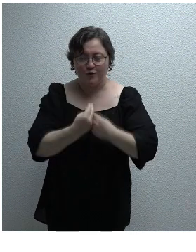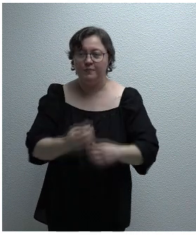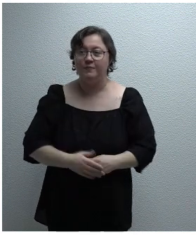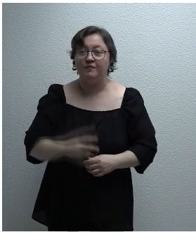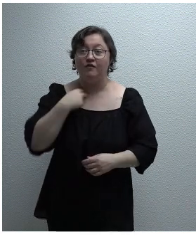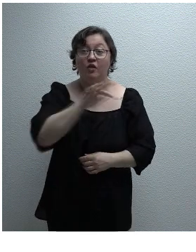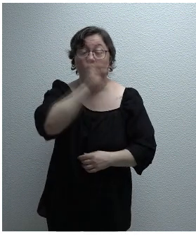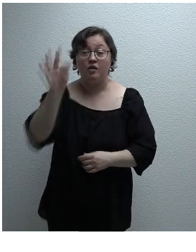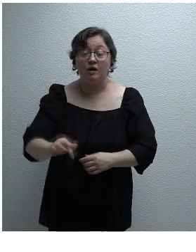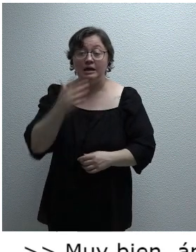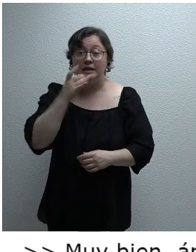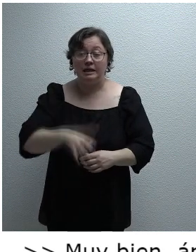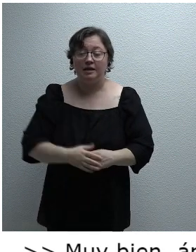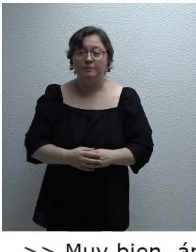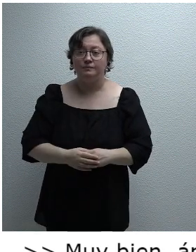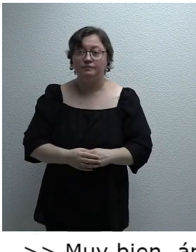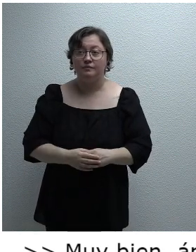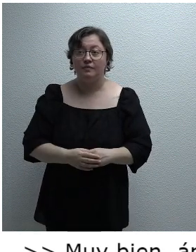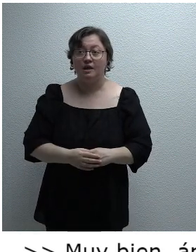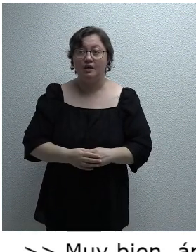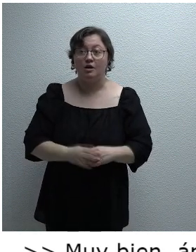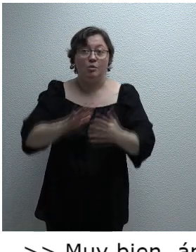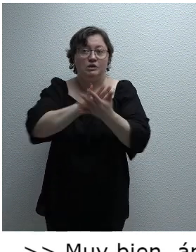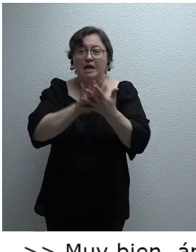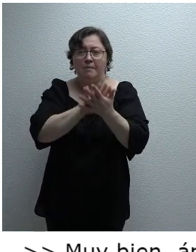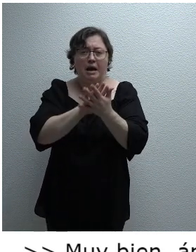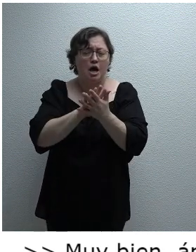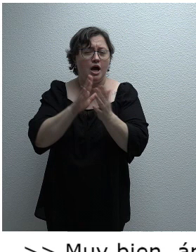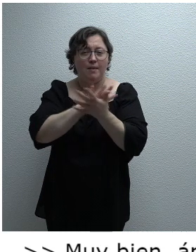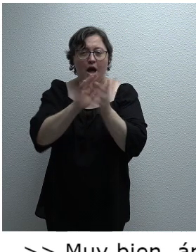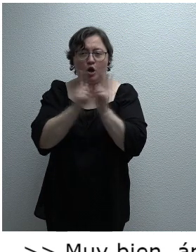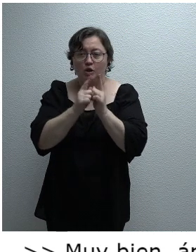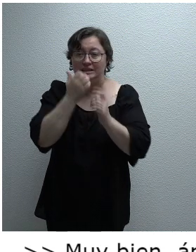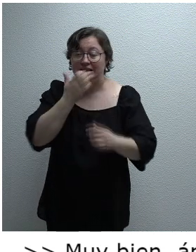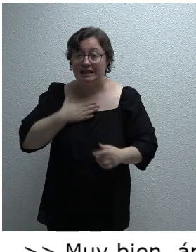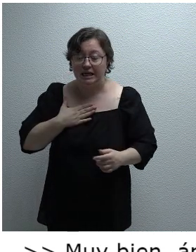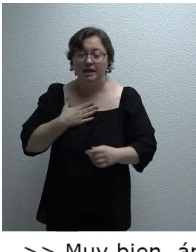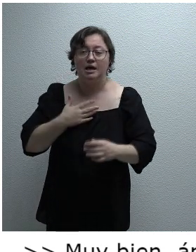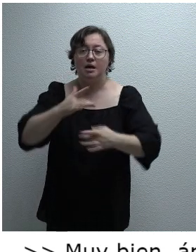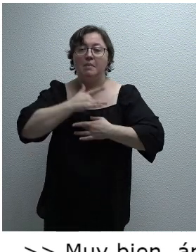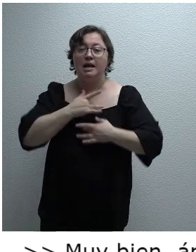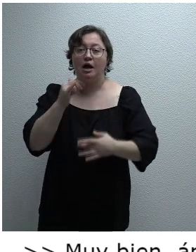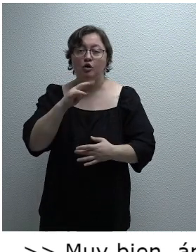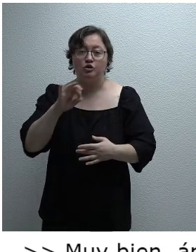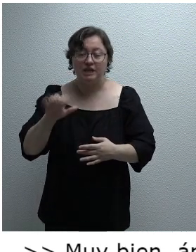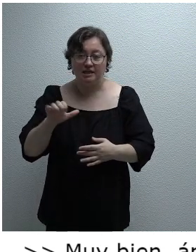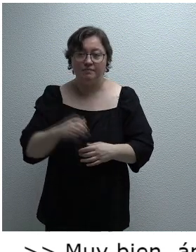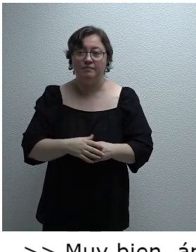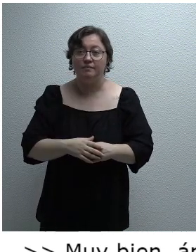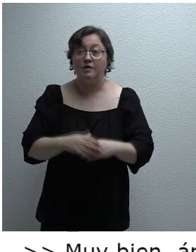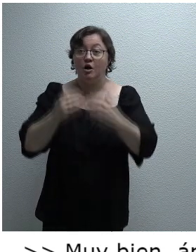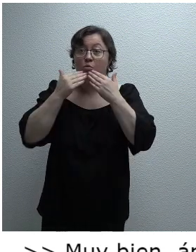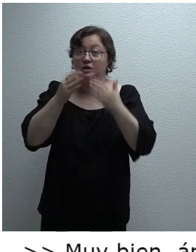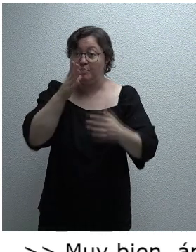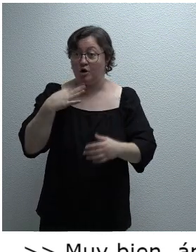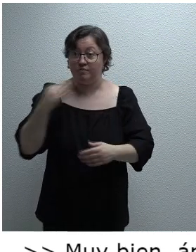continuación le damos la palabra, por si nos quiere dirigir unas palabritas, María José Segarra Crespo. Bueno, muchas gracias por